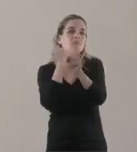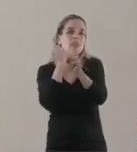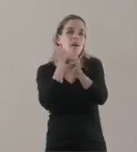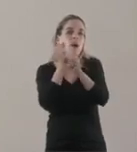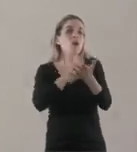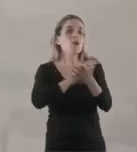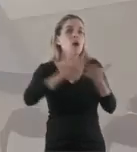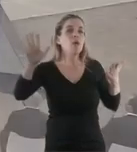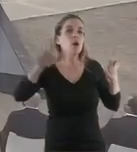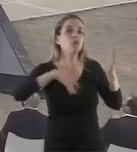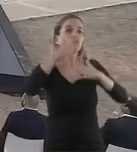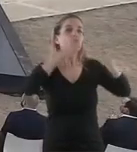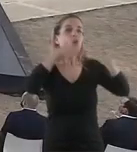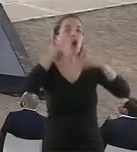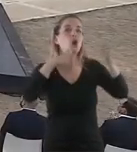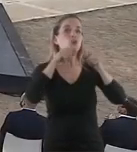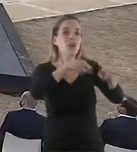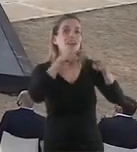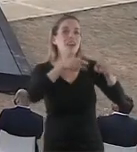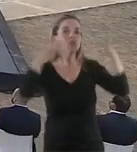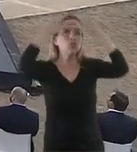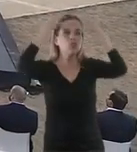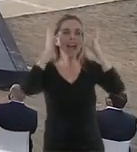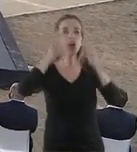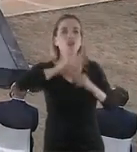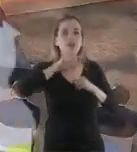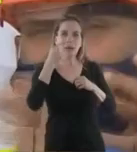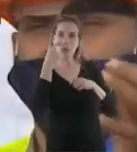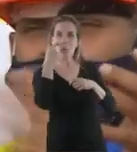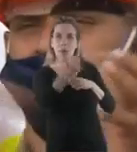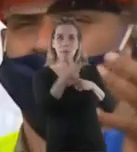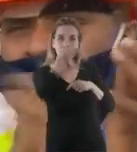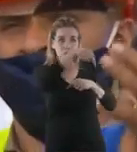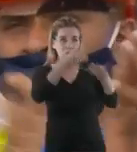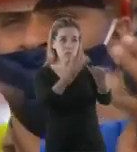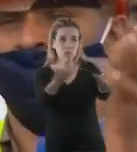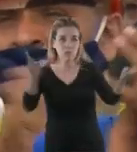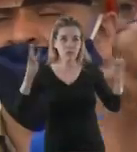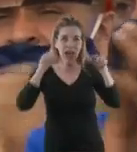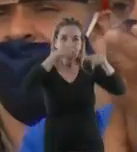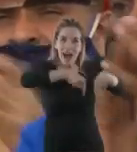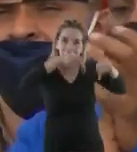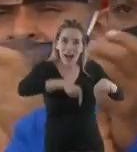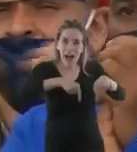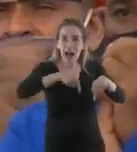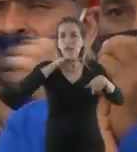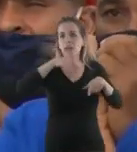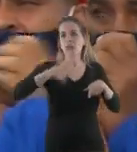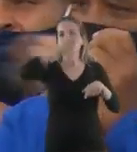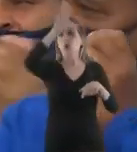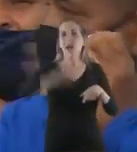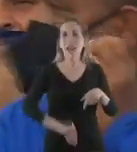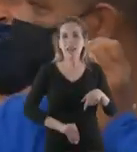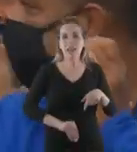la construcción esos cascos amarillos los vemos acá y en cada rincón de la argentina